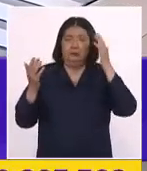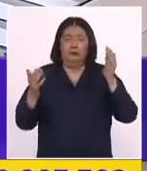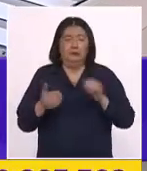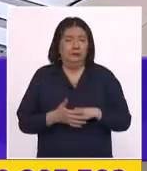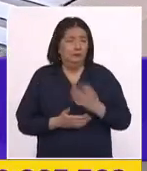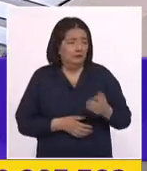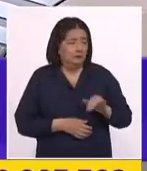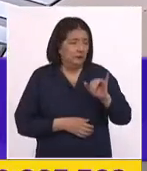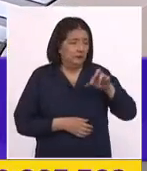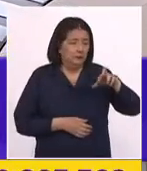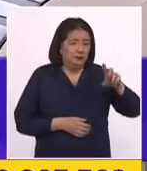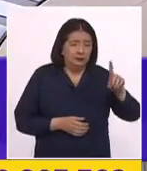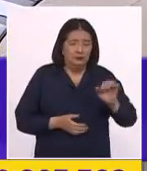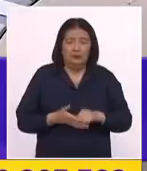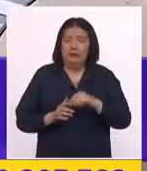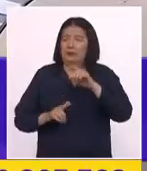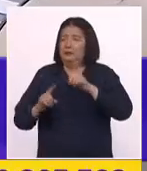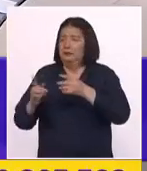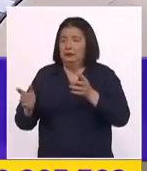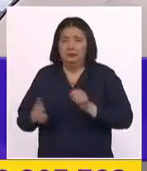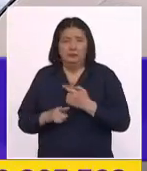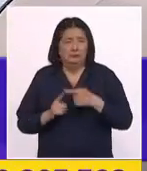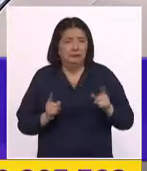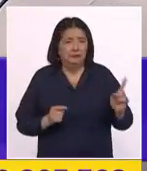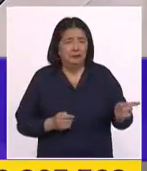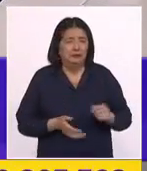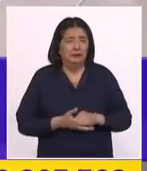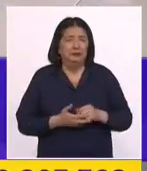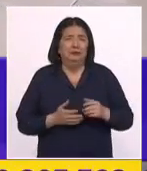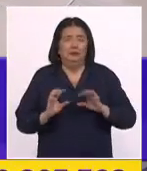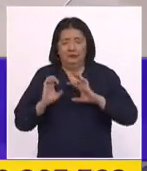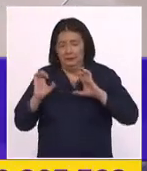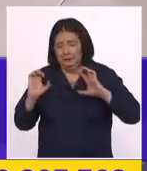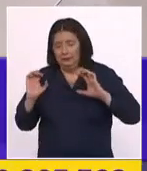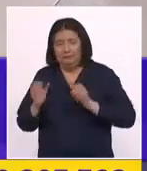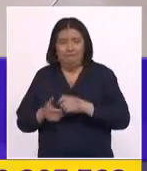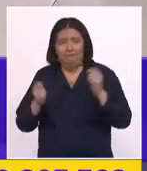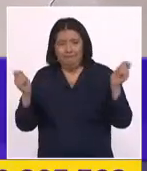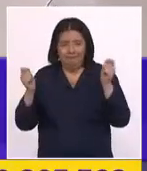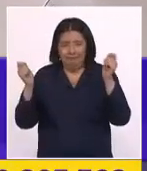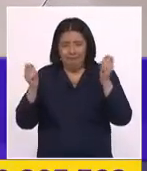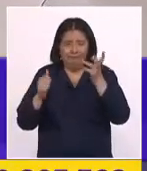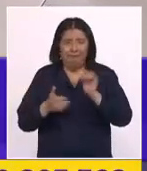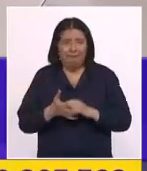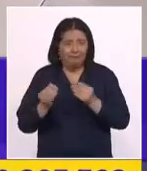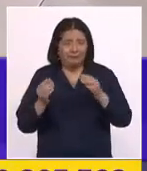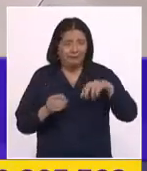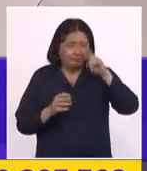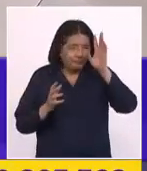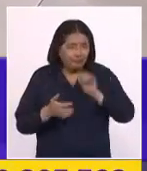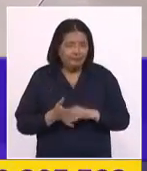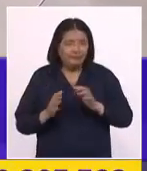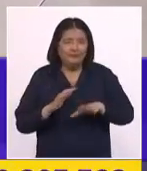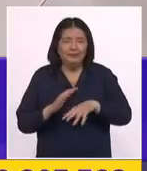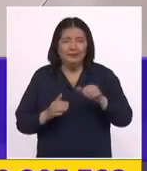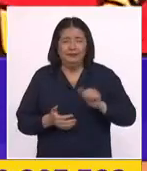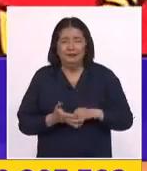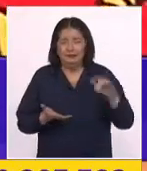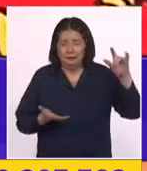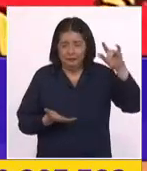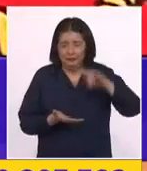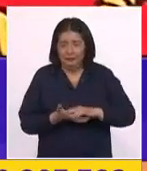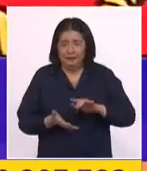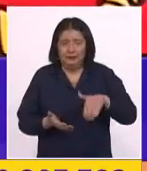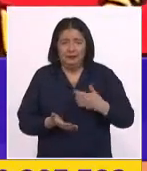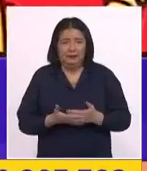estar el IPD, por ahí algunos elementos, pero estuvo la blanquirroja recibiéndote, muchos peruanos hasta que salías, porque tu vuelo llegaba